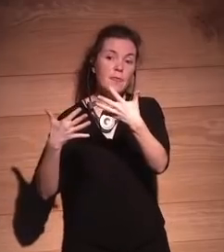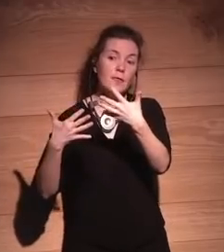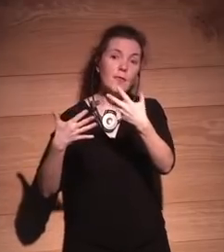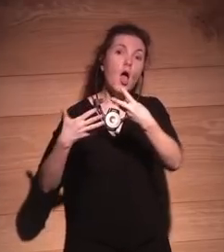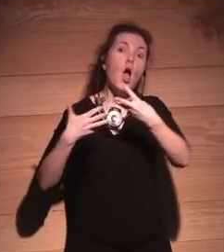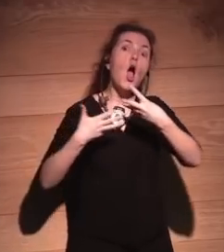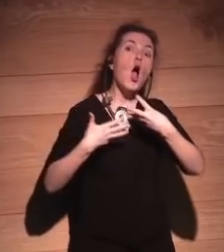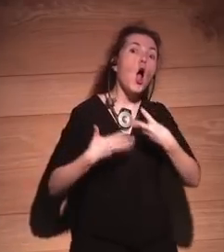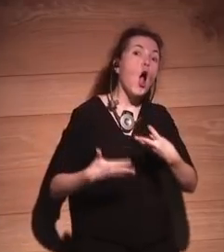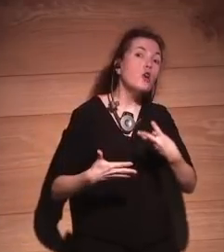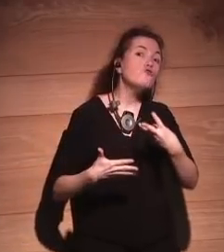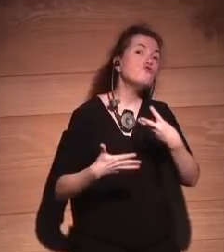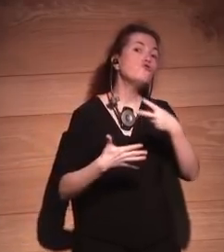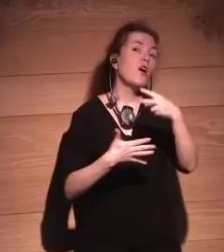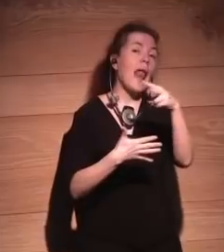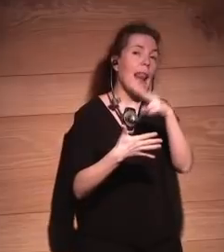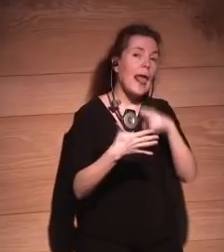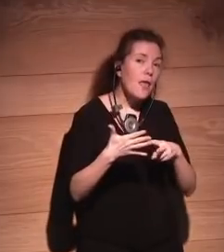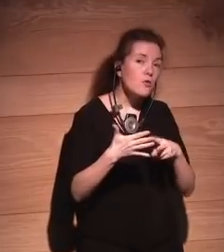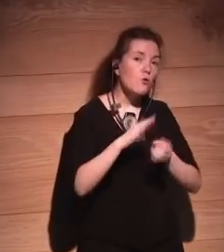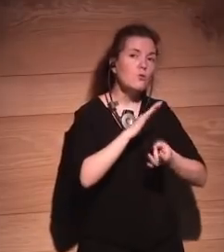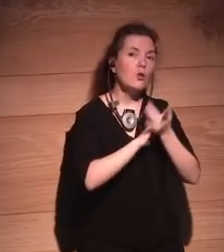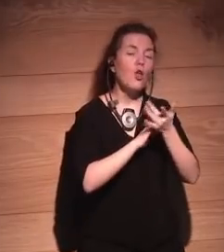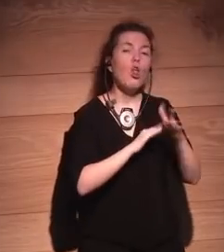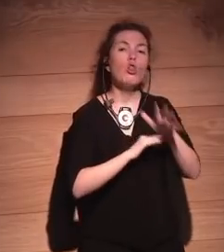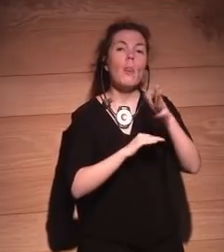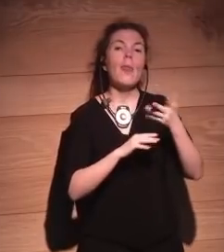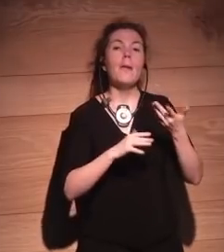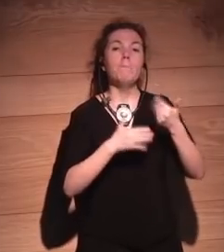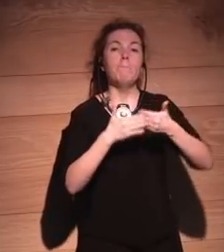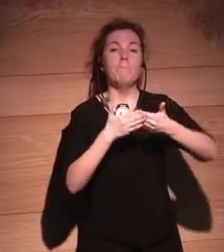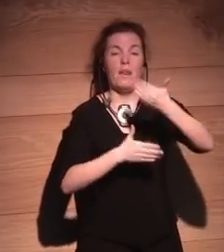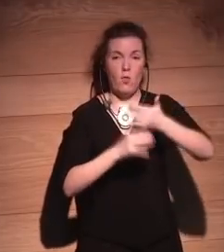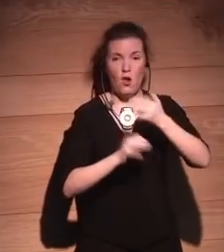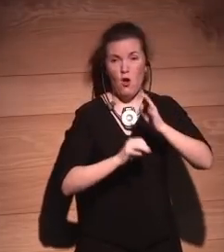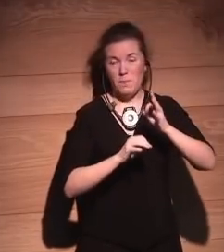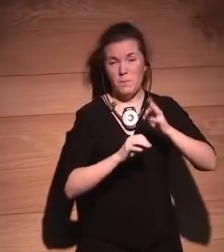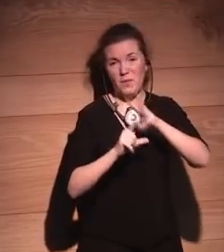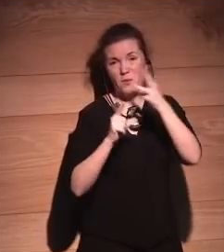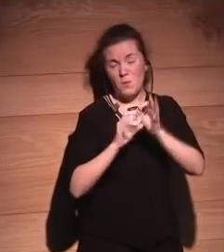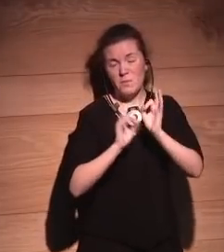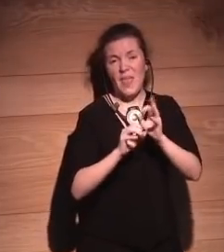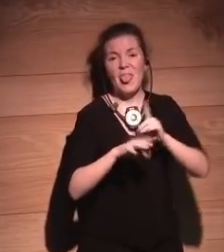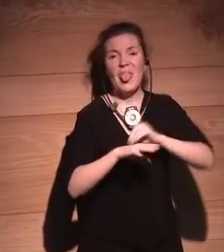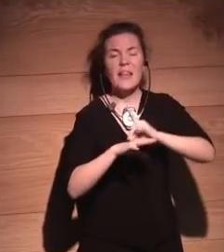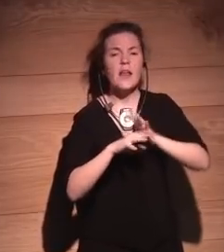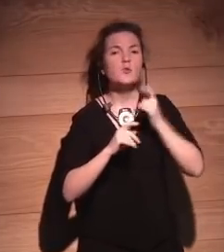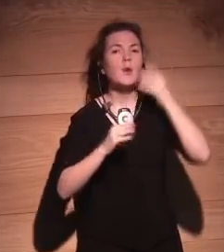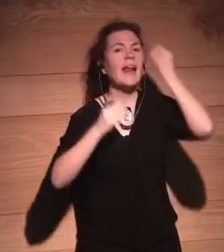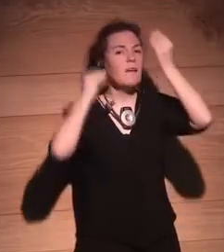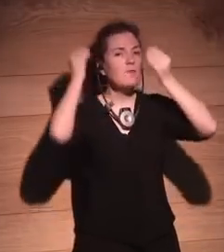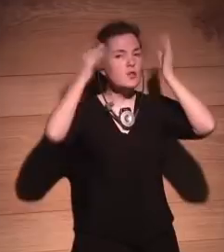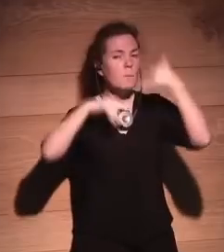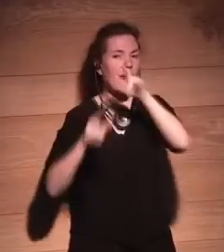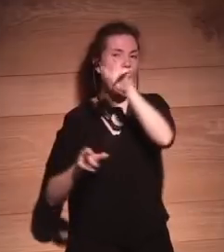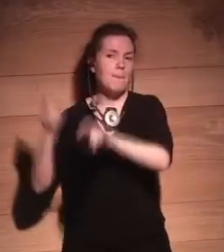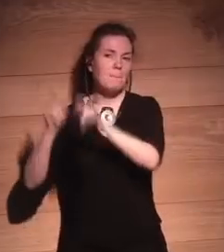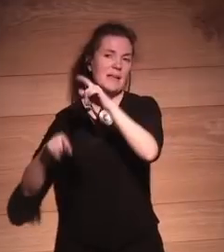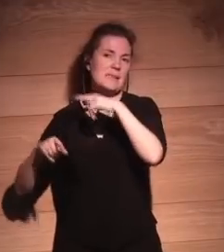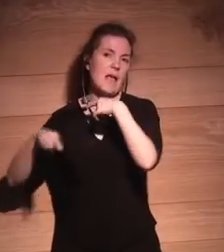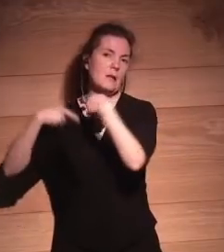leído o hayan sido originados en un medio digital. Yo creo que eso también es una reflexión más para la prensa convencional que para